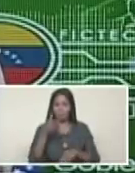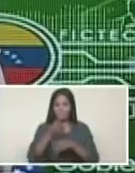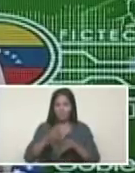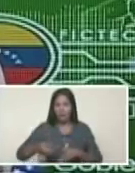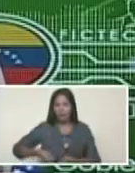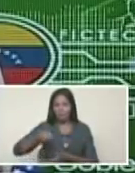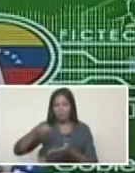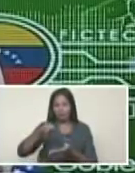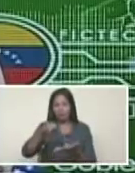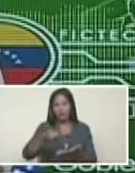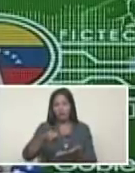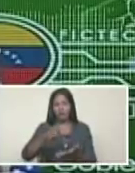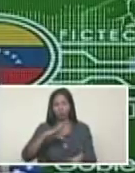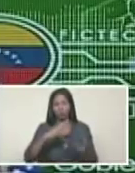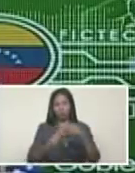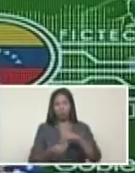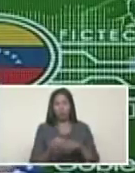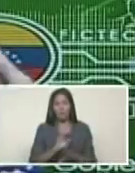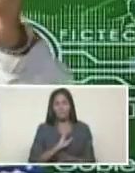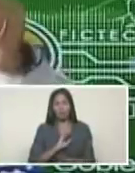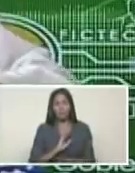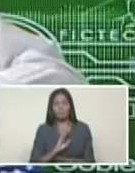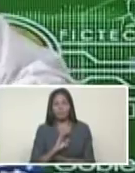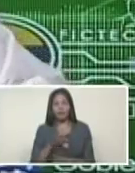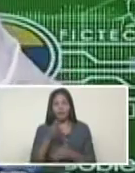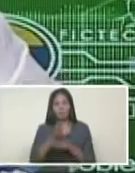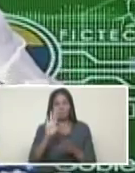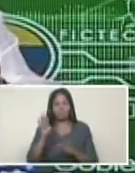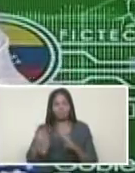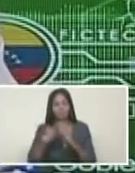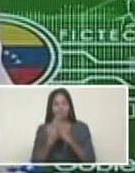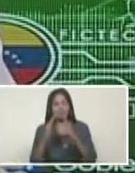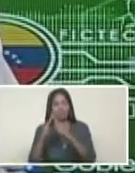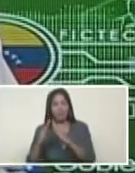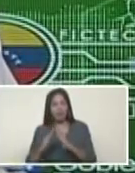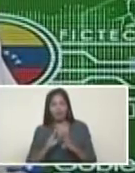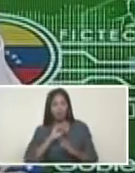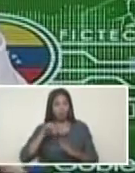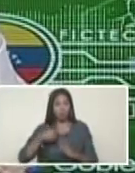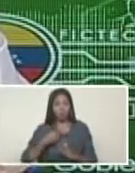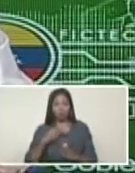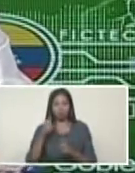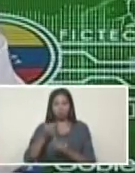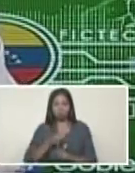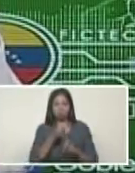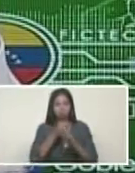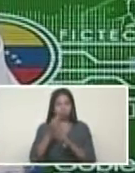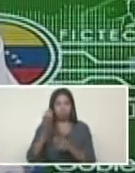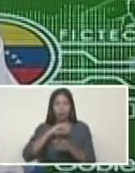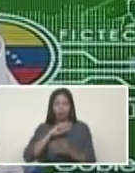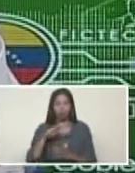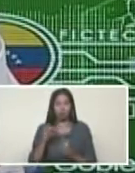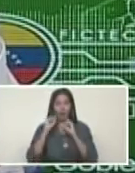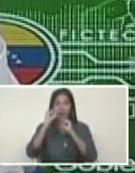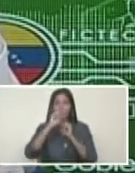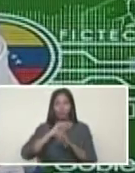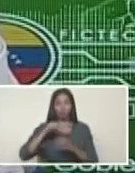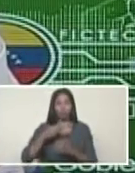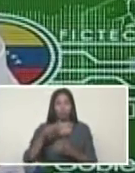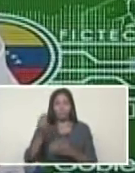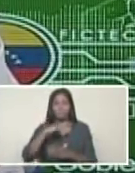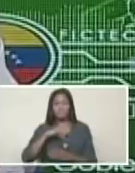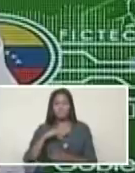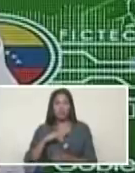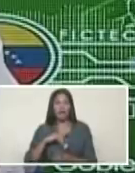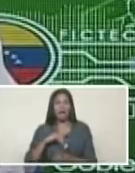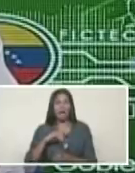mercado directo del productor al hogar. Así que nosotros esta batalla tenemos que ganarla también, la batalla